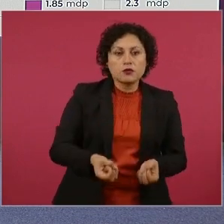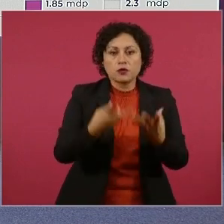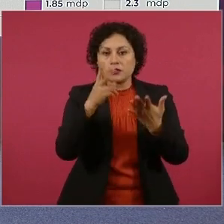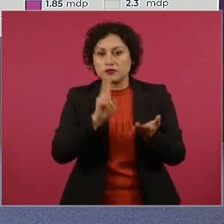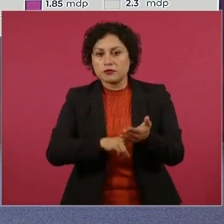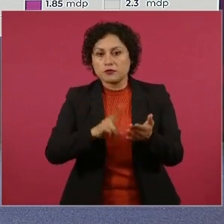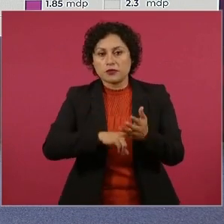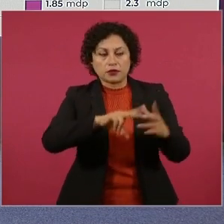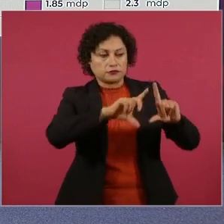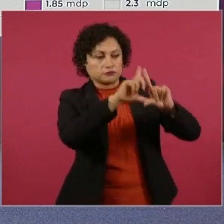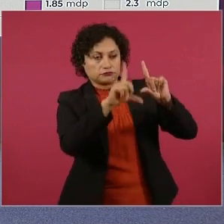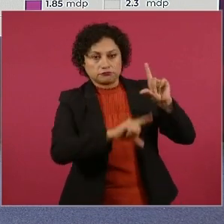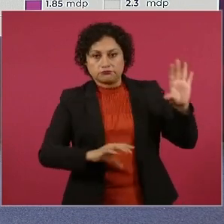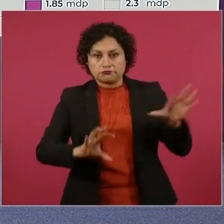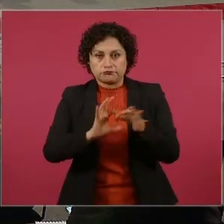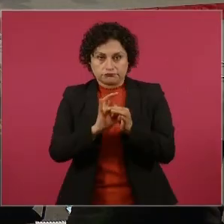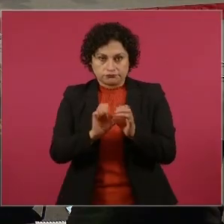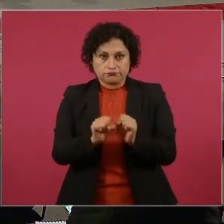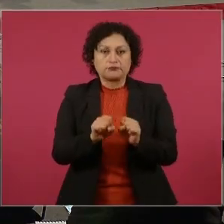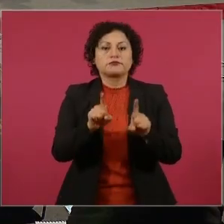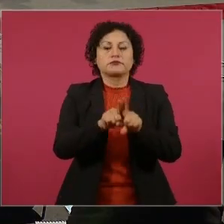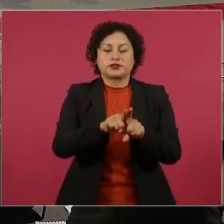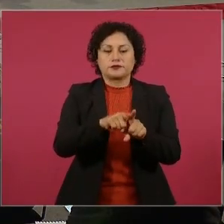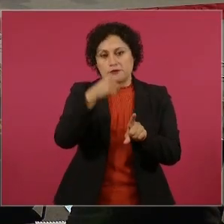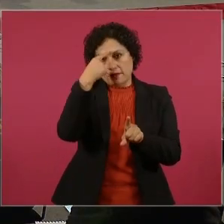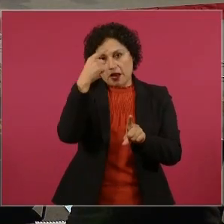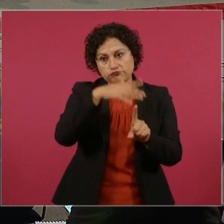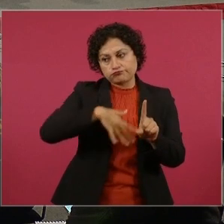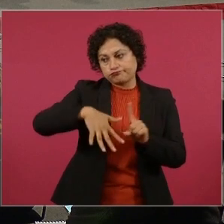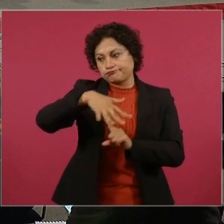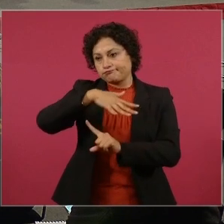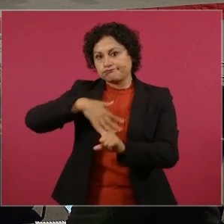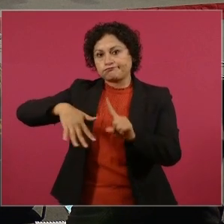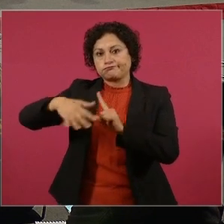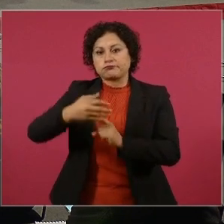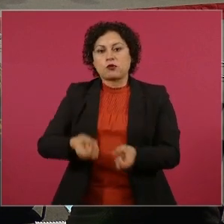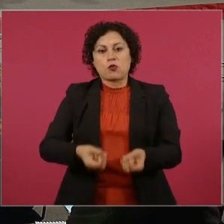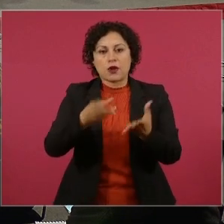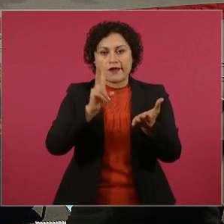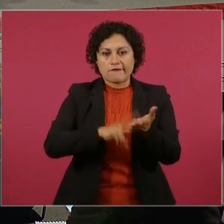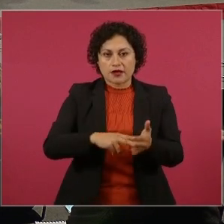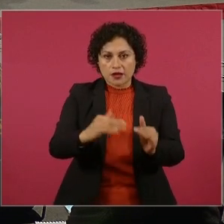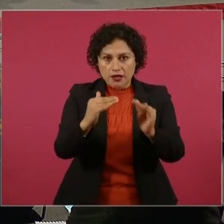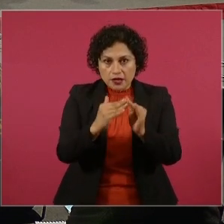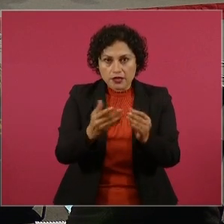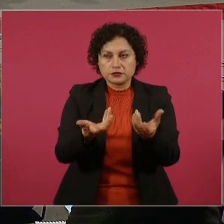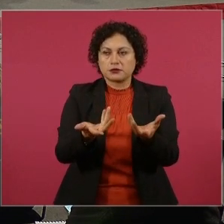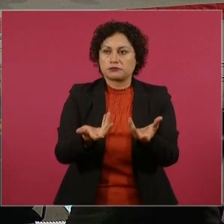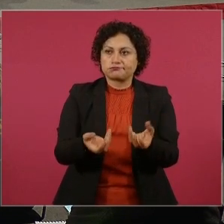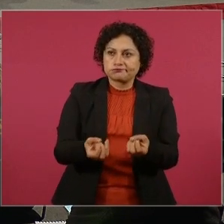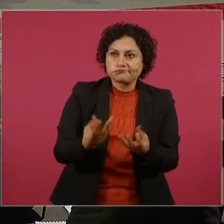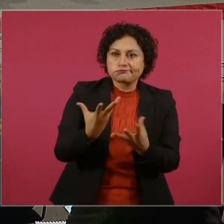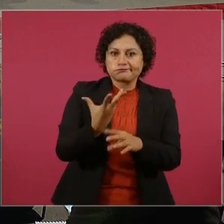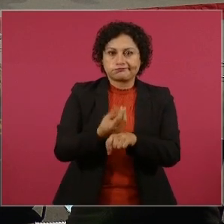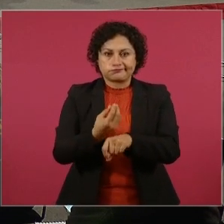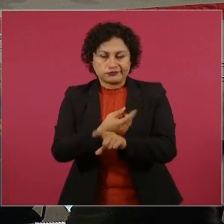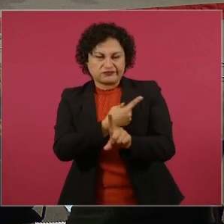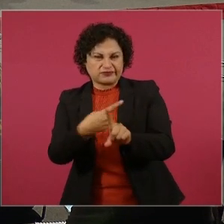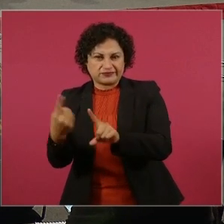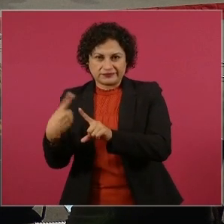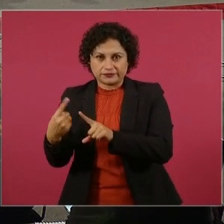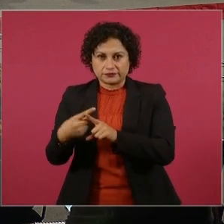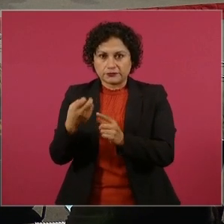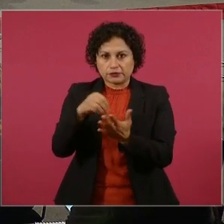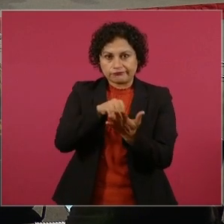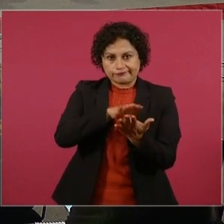para paramétrico que también toma en cuenta la la demografía del país Los costos de las viviendas entonces podemos tener una un un